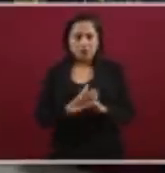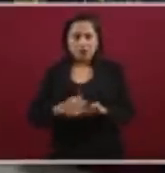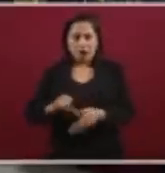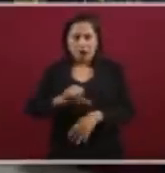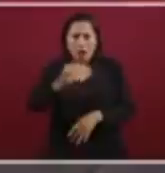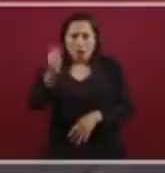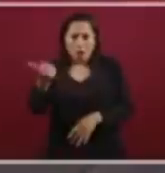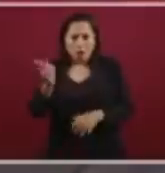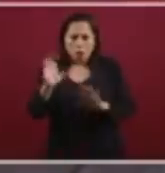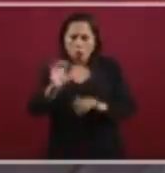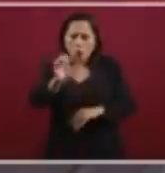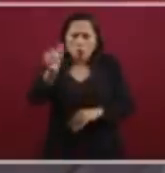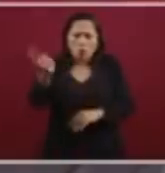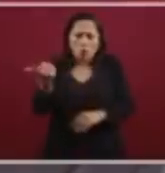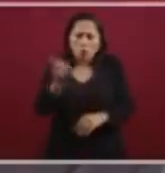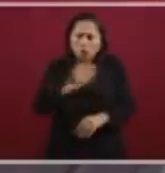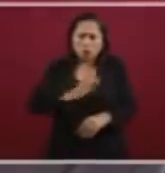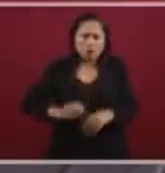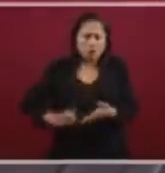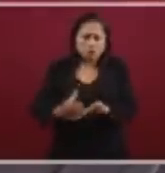cualquier otro